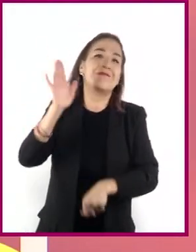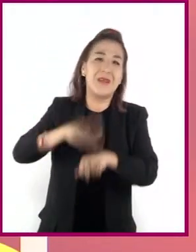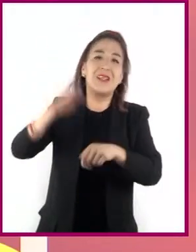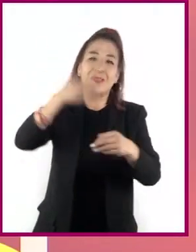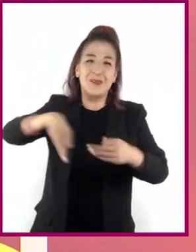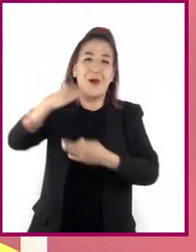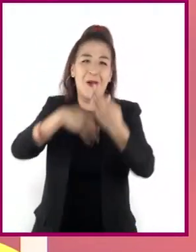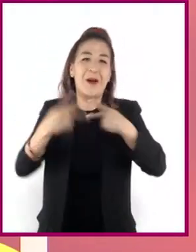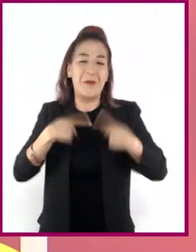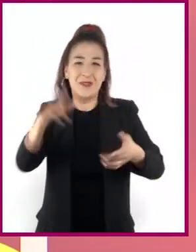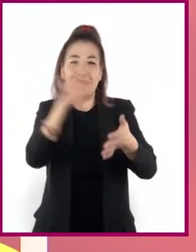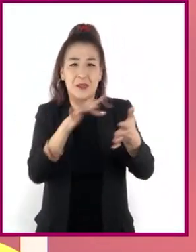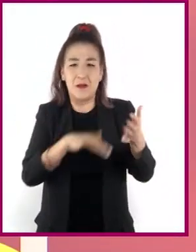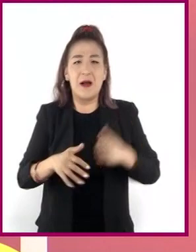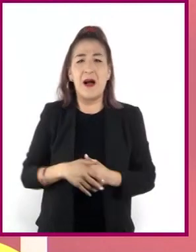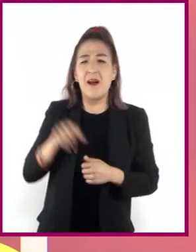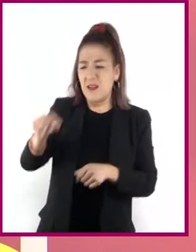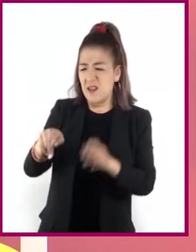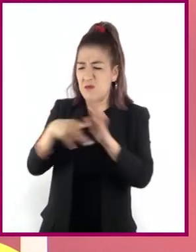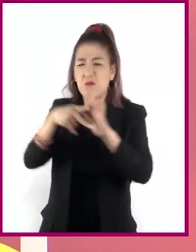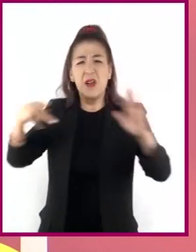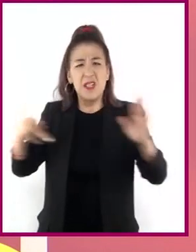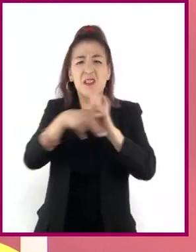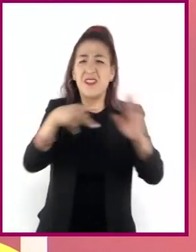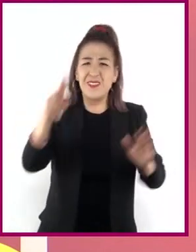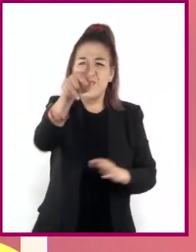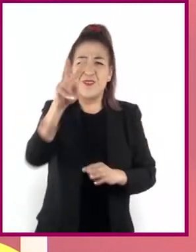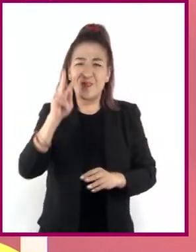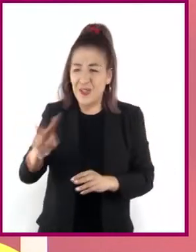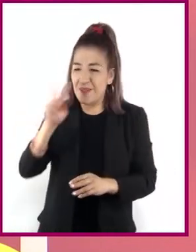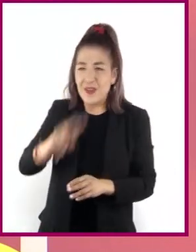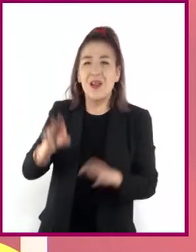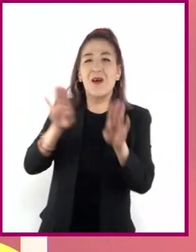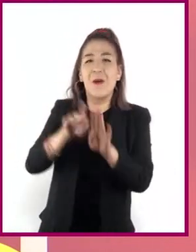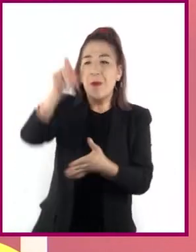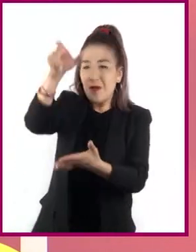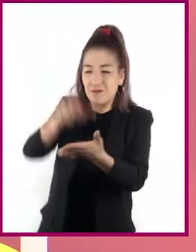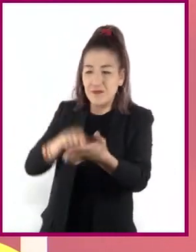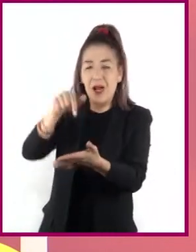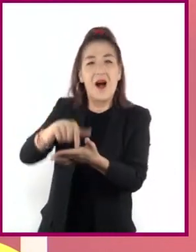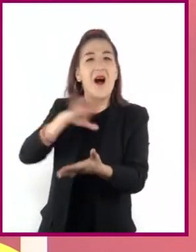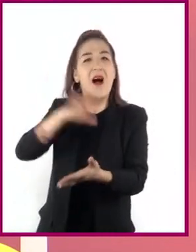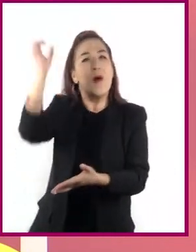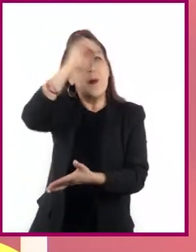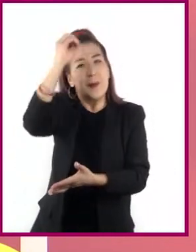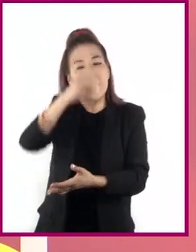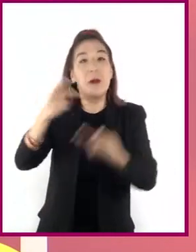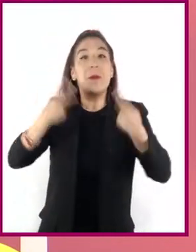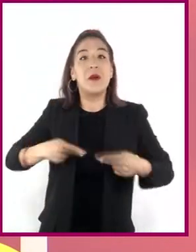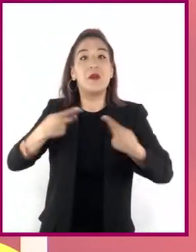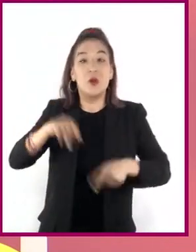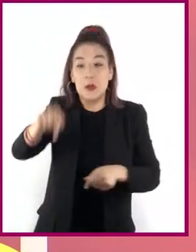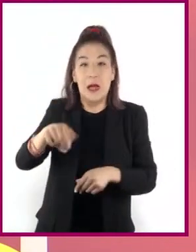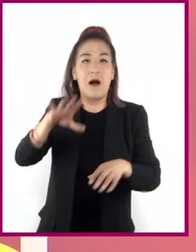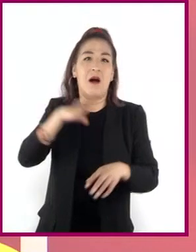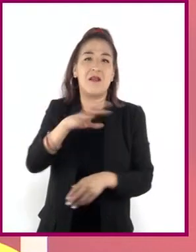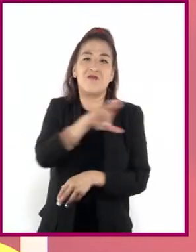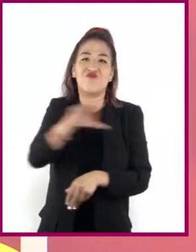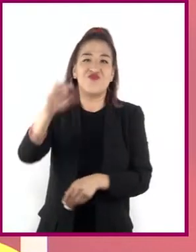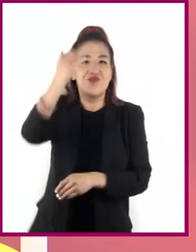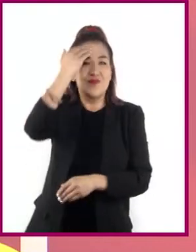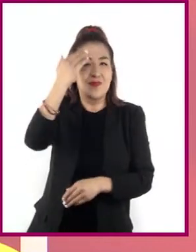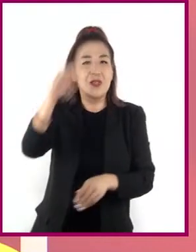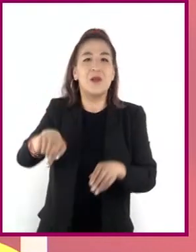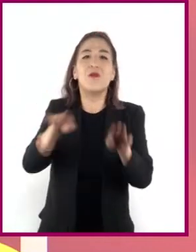periódicos tienen en sus páginas de opinión articulistas reconocidos por su trabajo lo que aumenta el prestigio de los